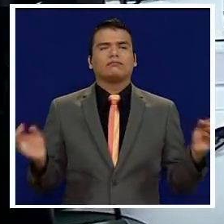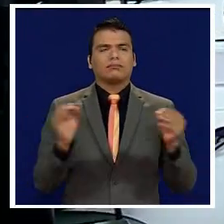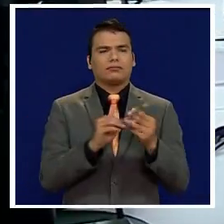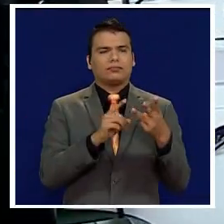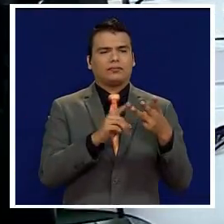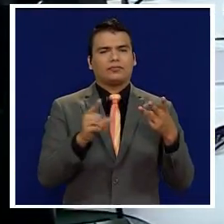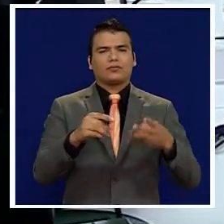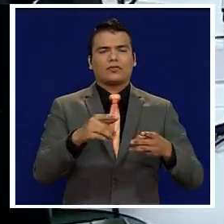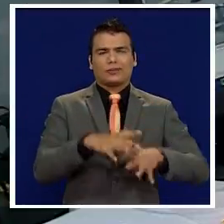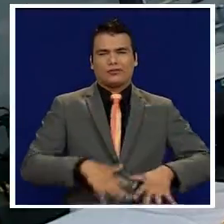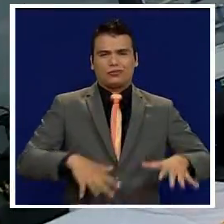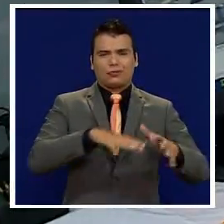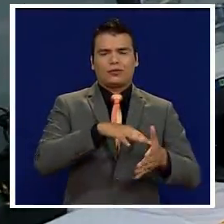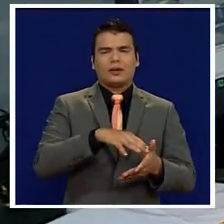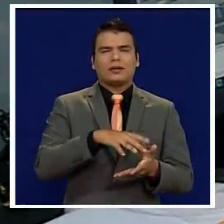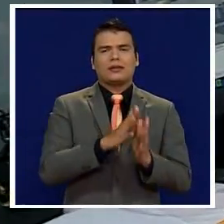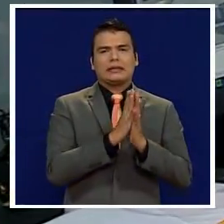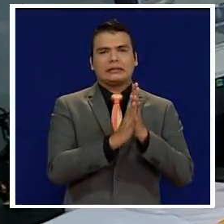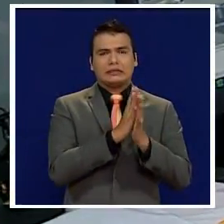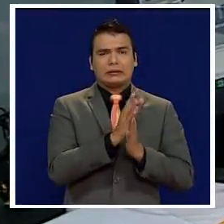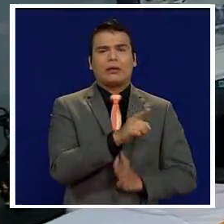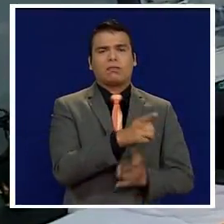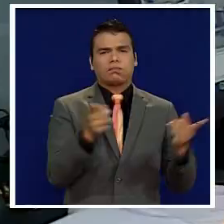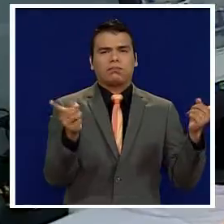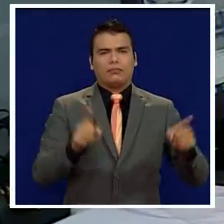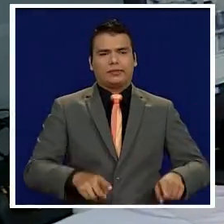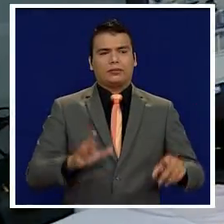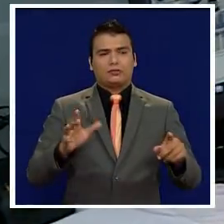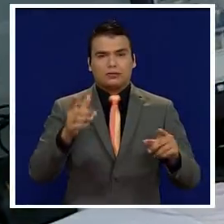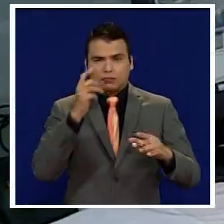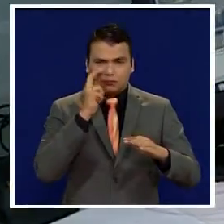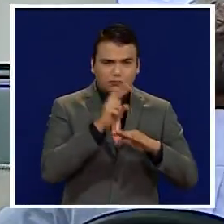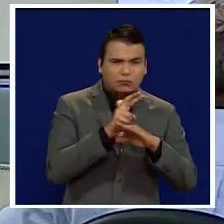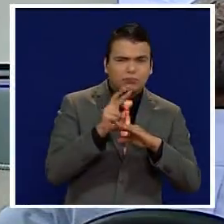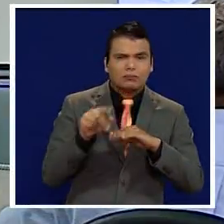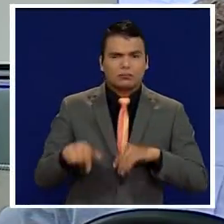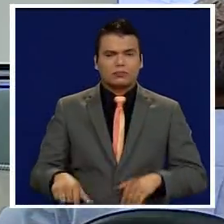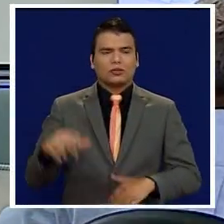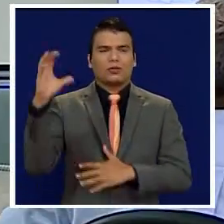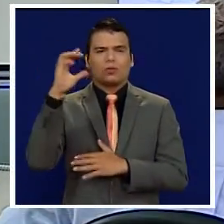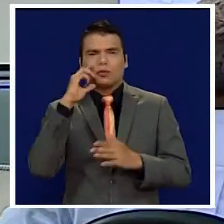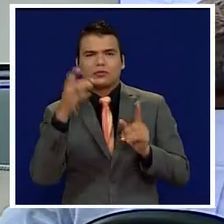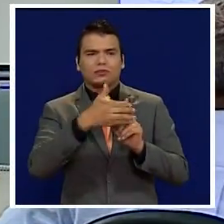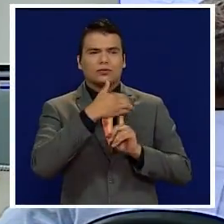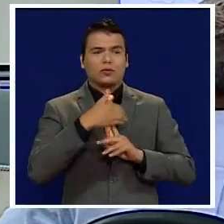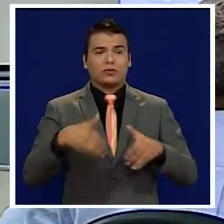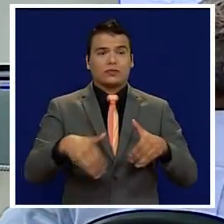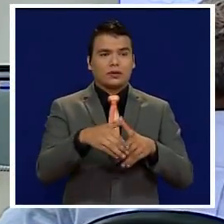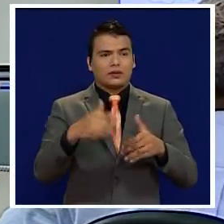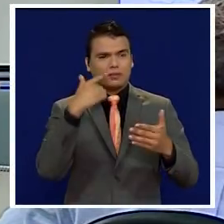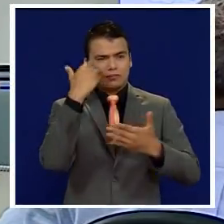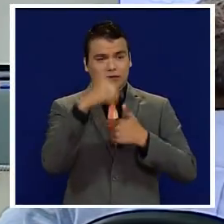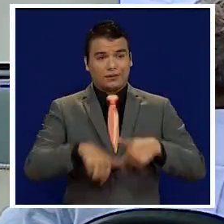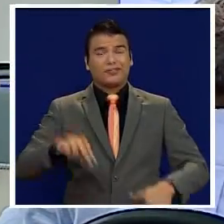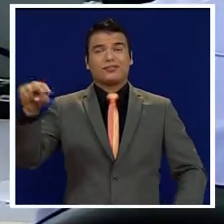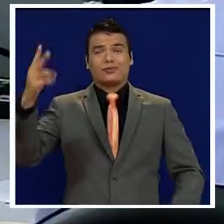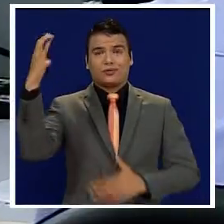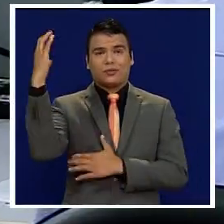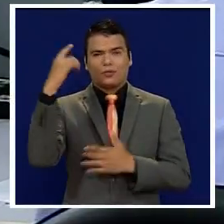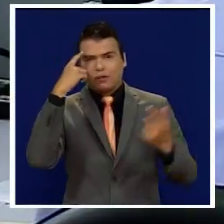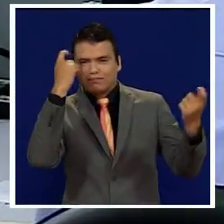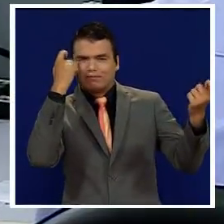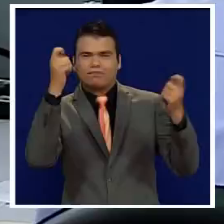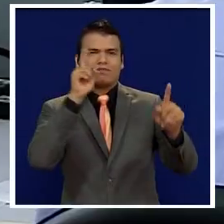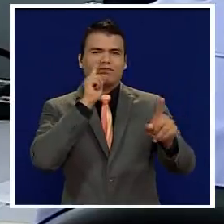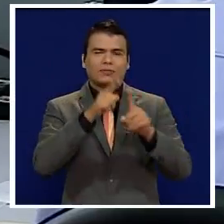en la zona céntrica de la ciudad, con el Observatorio de Seguridad Vial, segundo en Colombia, analizar las estadísticas hace parte de las estrategias de